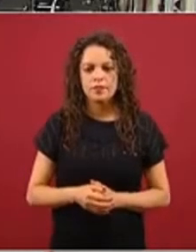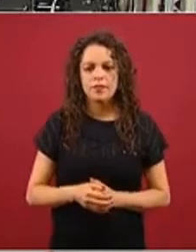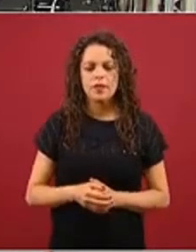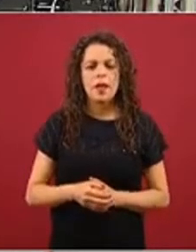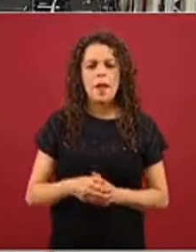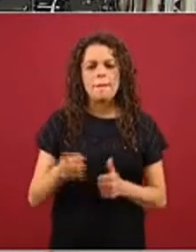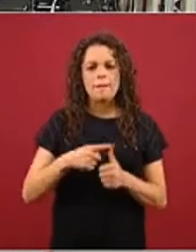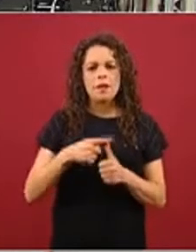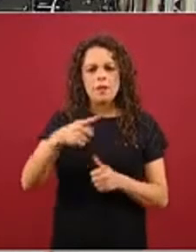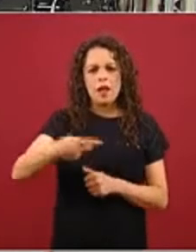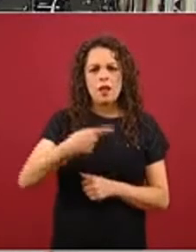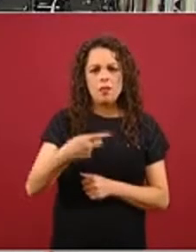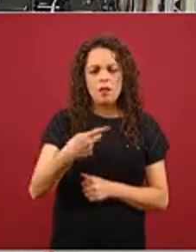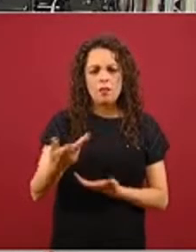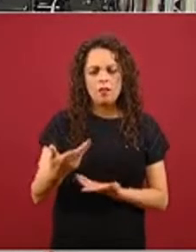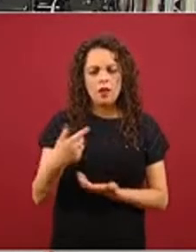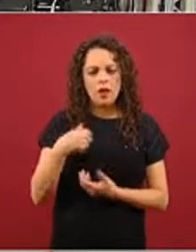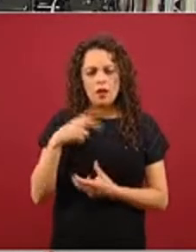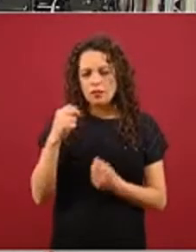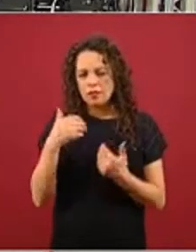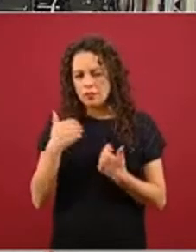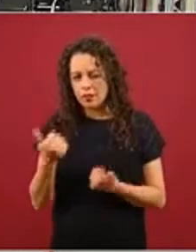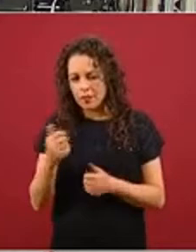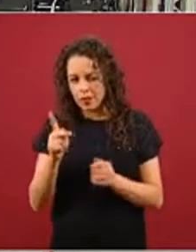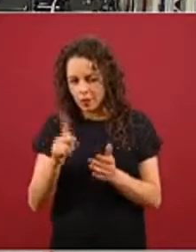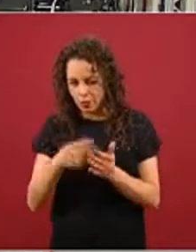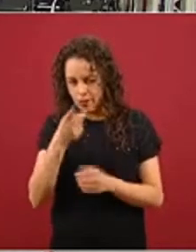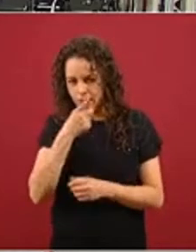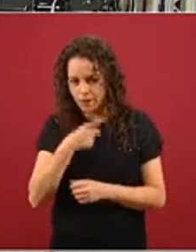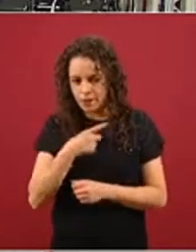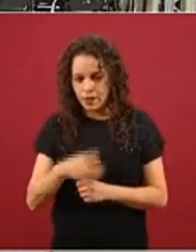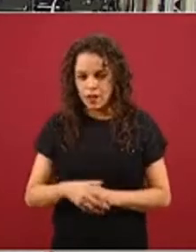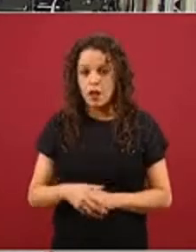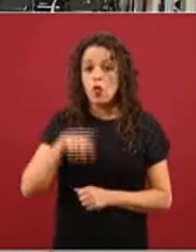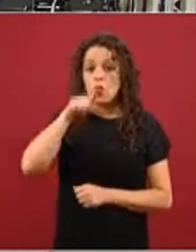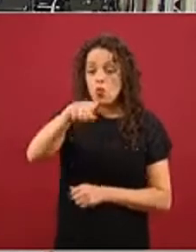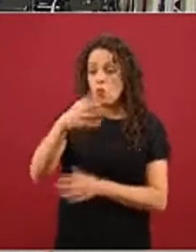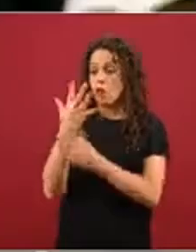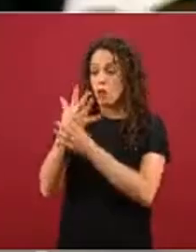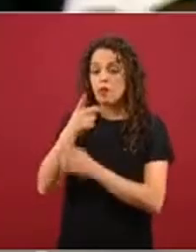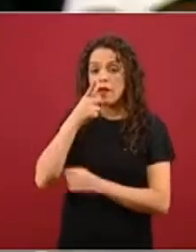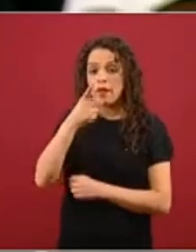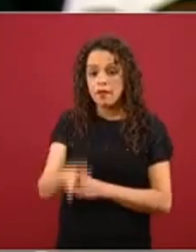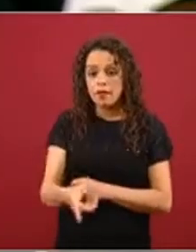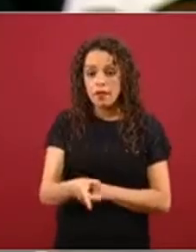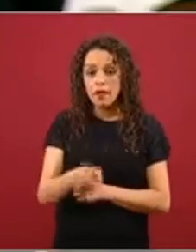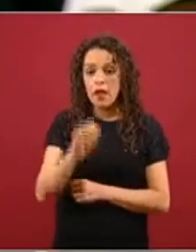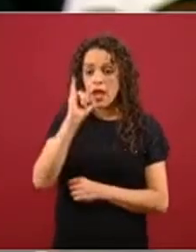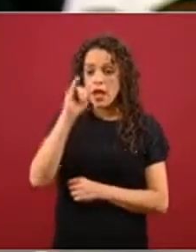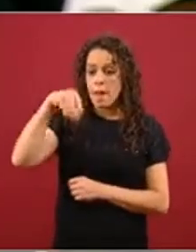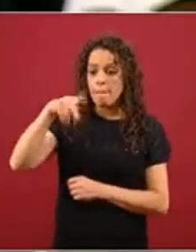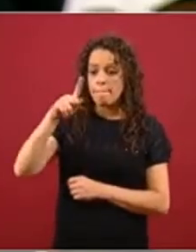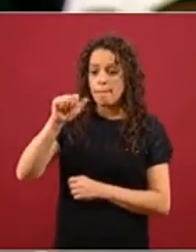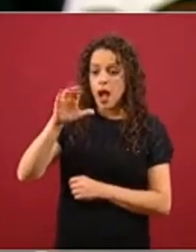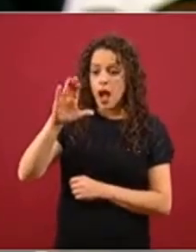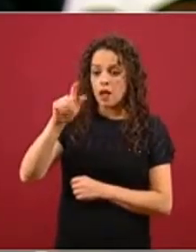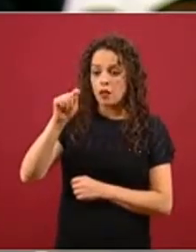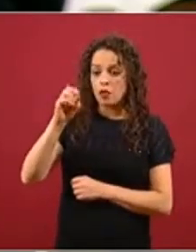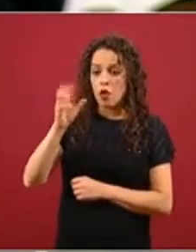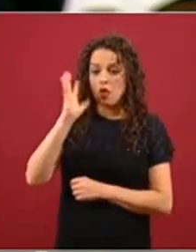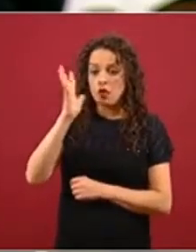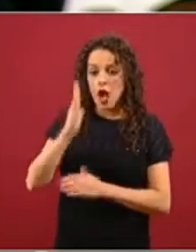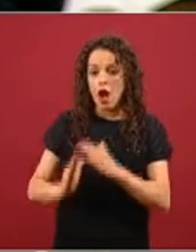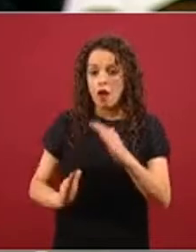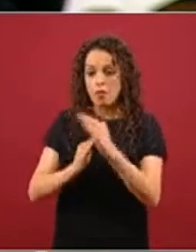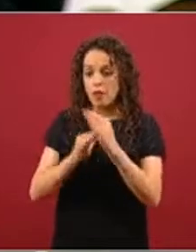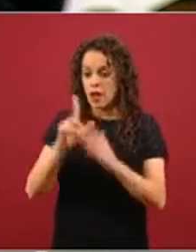no… Exactamente, usted dijo, tenemos un impacto que parece que llegó al límite, y esto es buenas